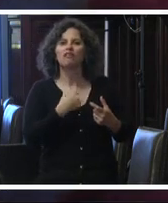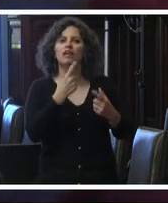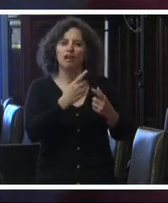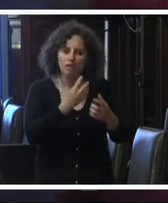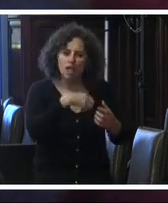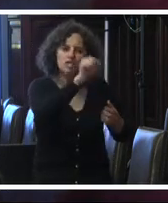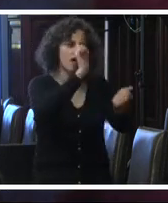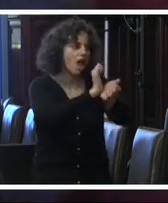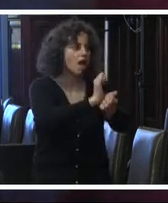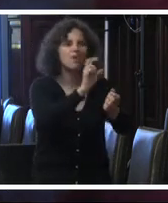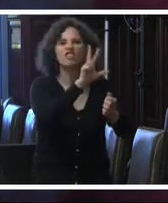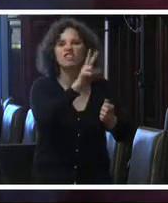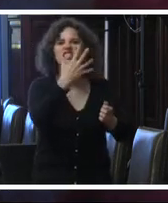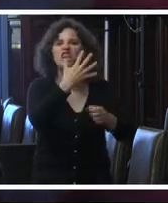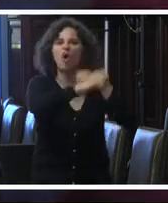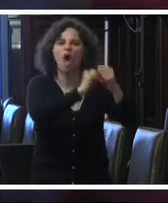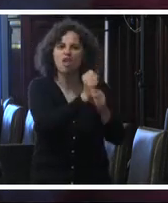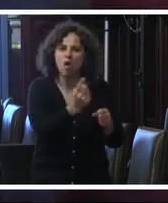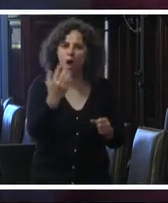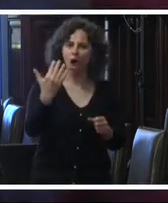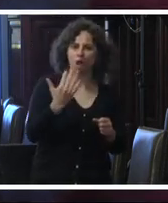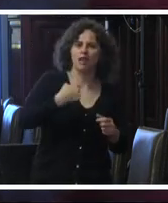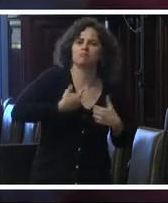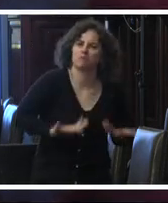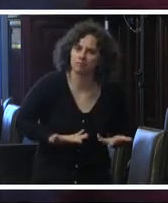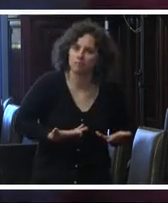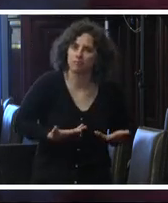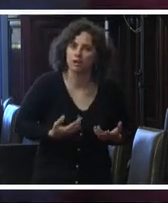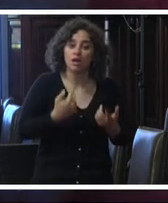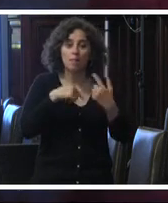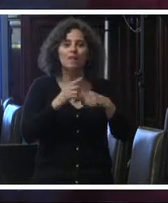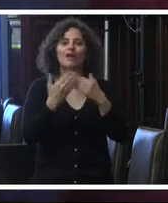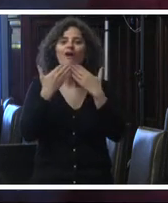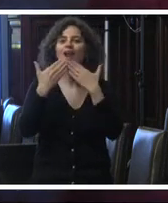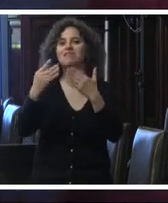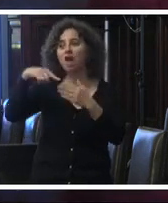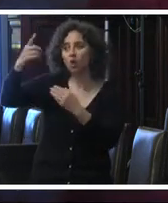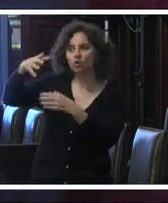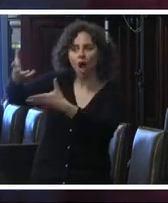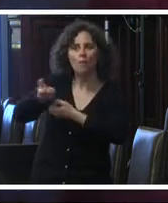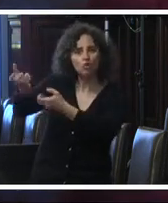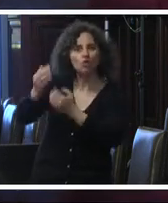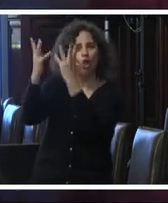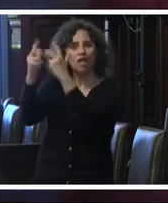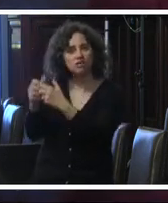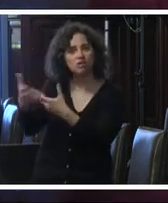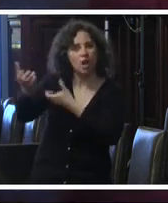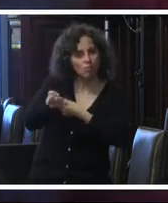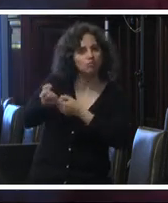nos van a detener hasta por 35 años. Pero gracias al apoyo de las organizaciones,